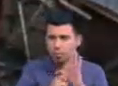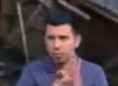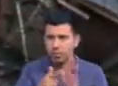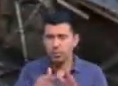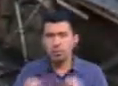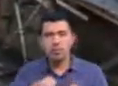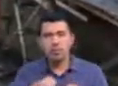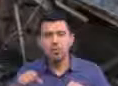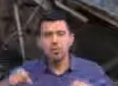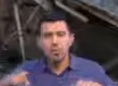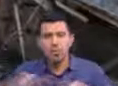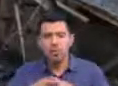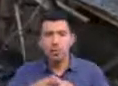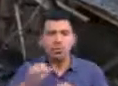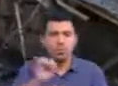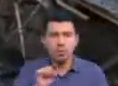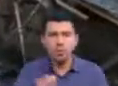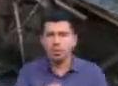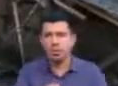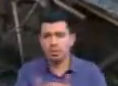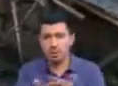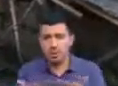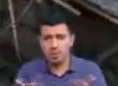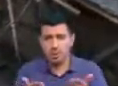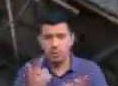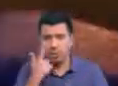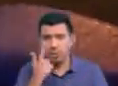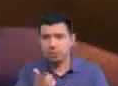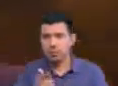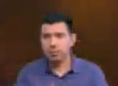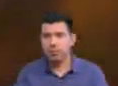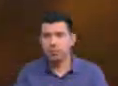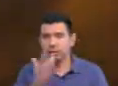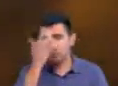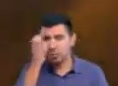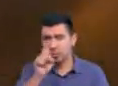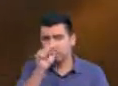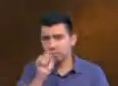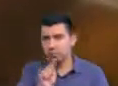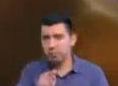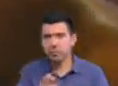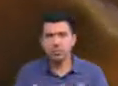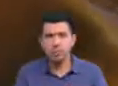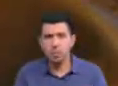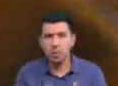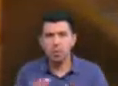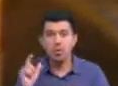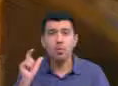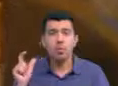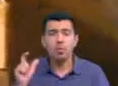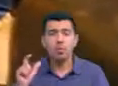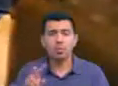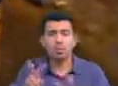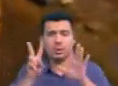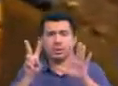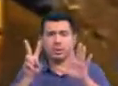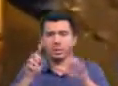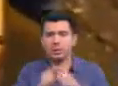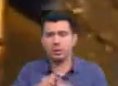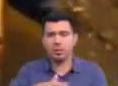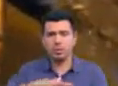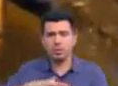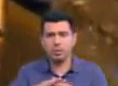de todo, todas estas intervenciones que se están haciendo es porque Cúcuta es la séptima ciudad entre las 12 a nivel